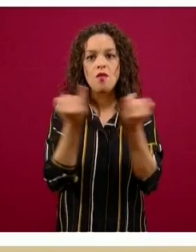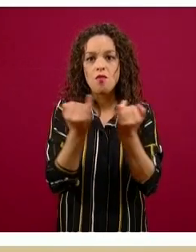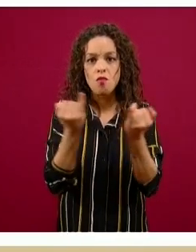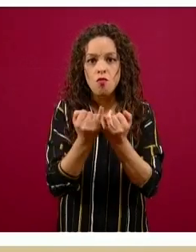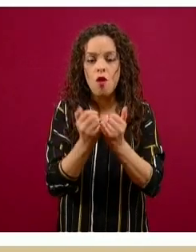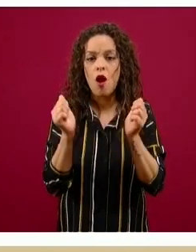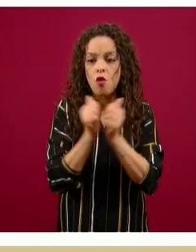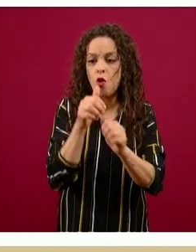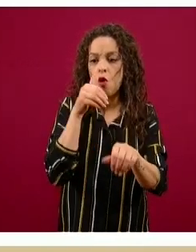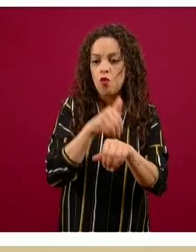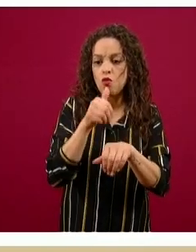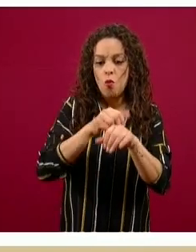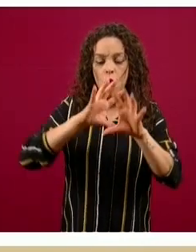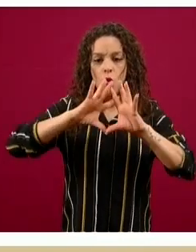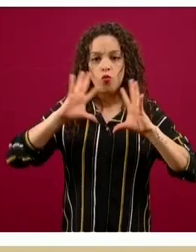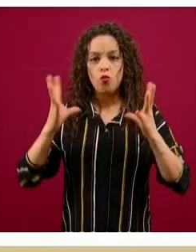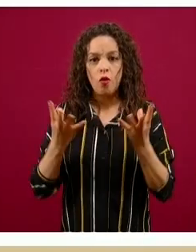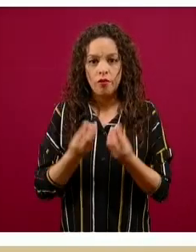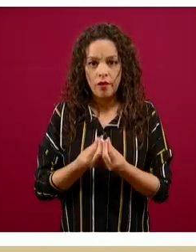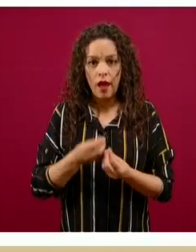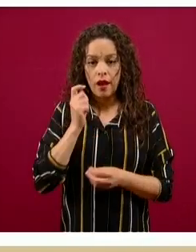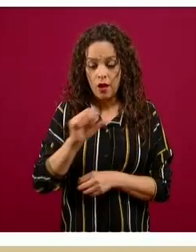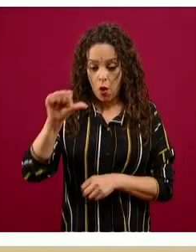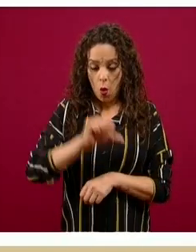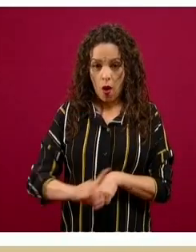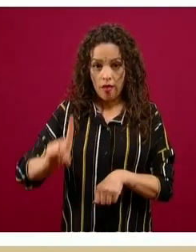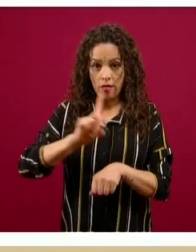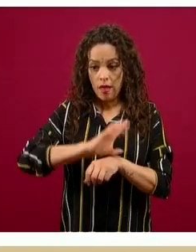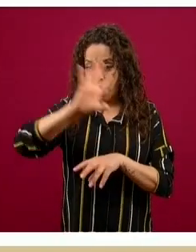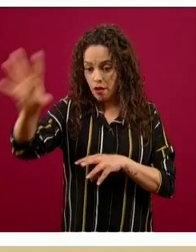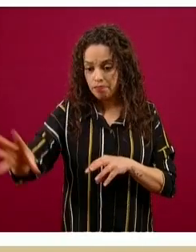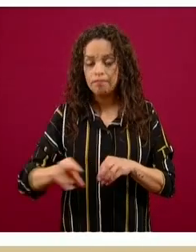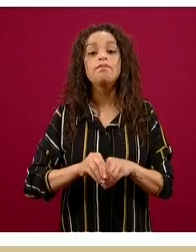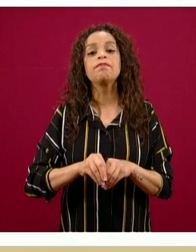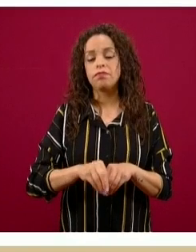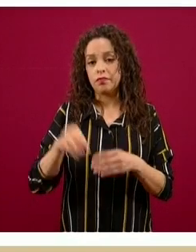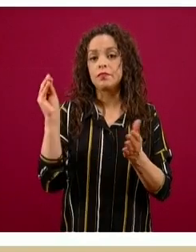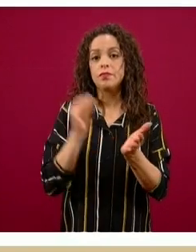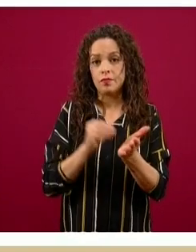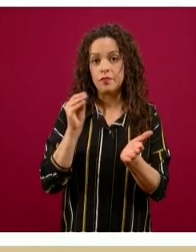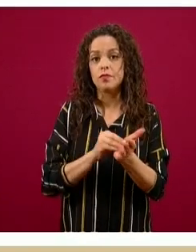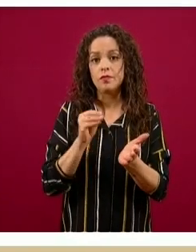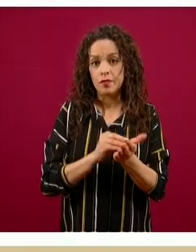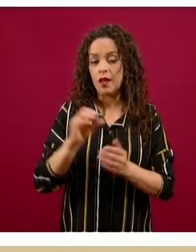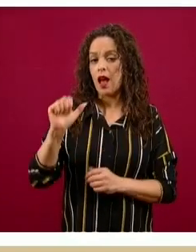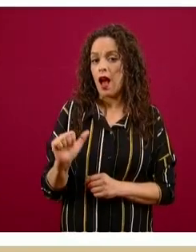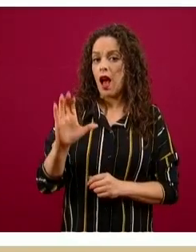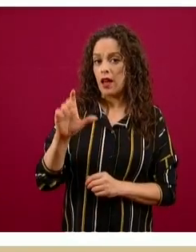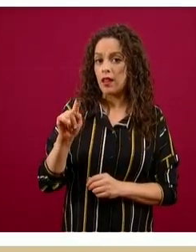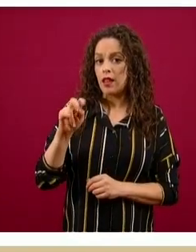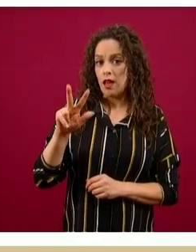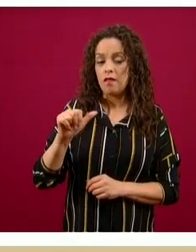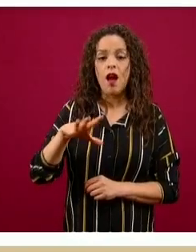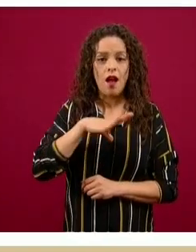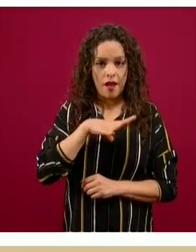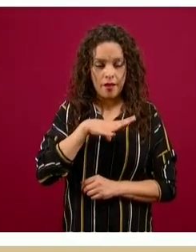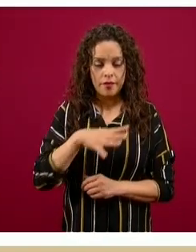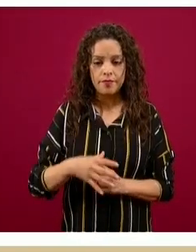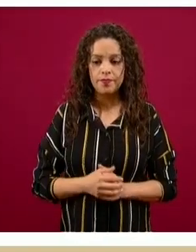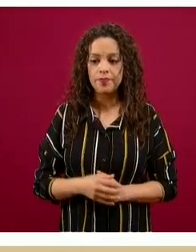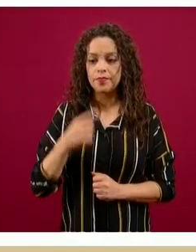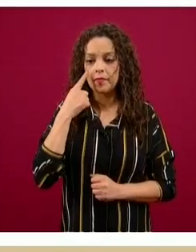también vemos incrementado el día de hoy, se mantiene bastante activa. Veamos la actualización de los